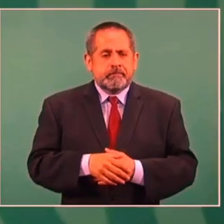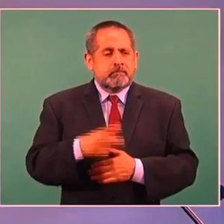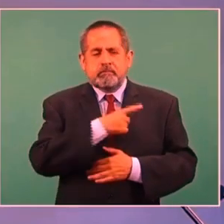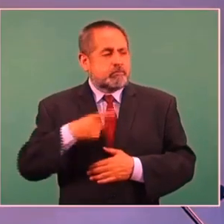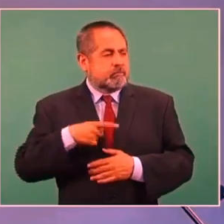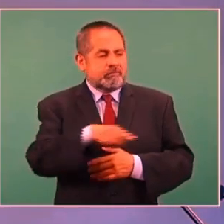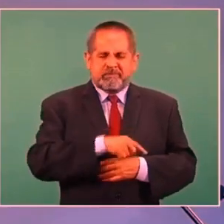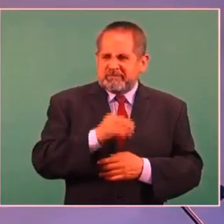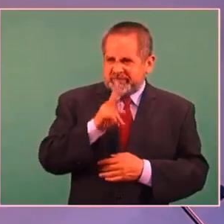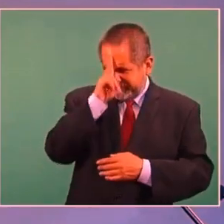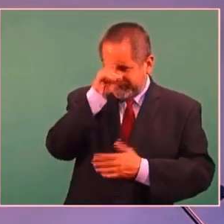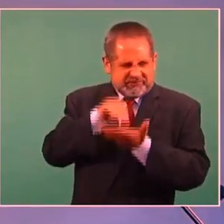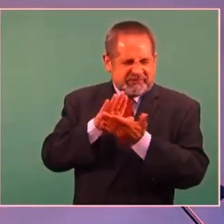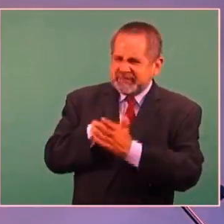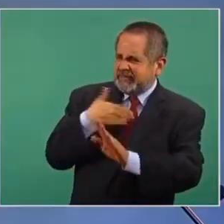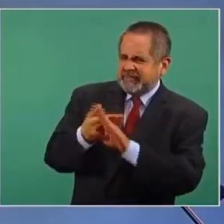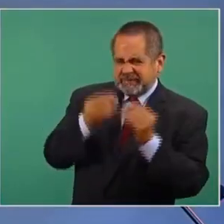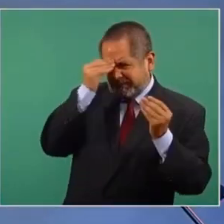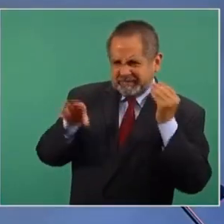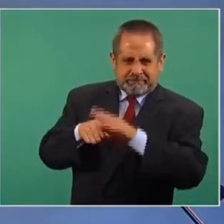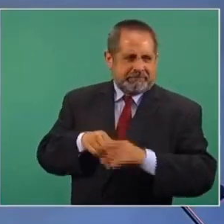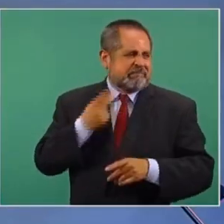haber linchamientos por politiquería.